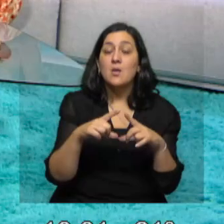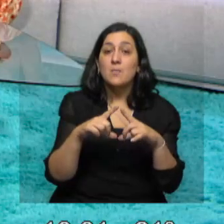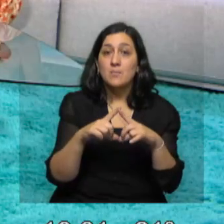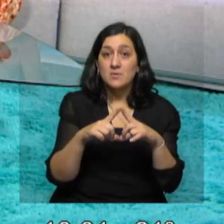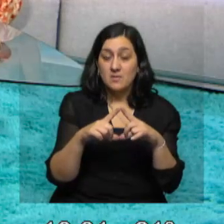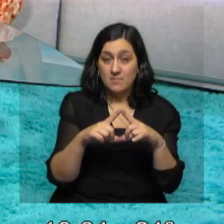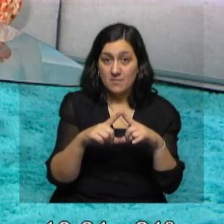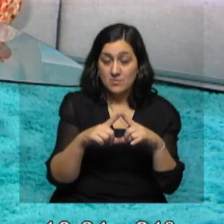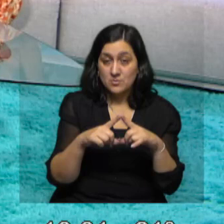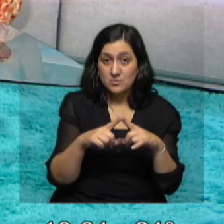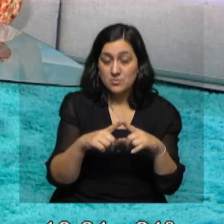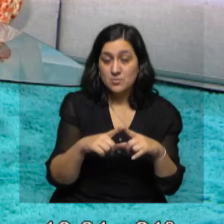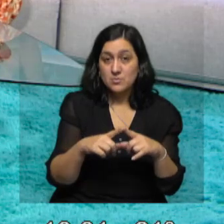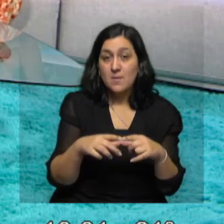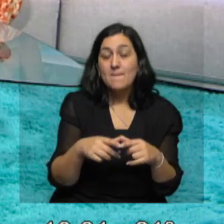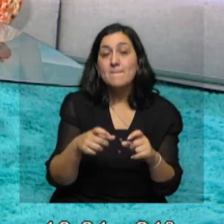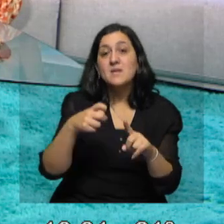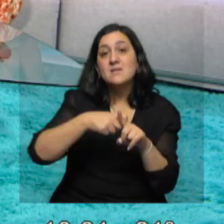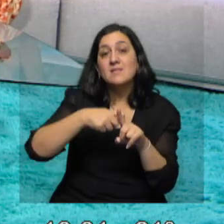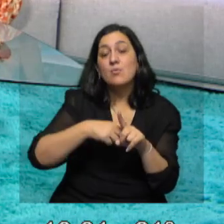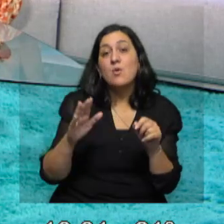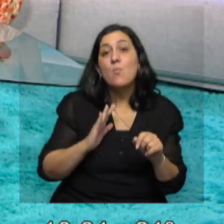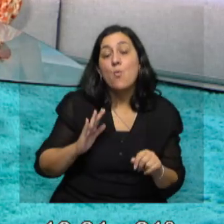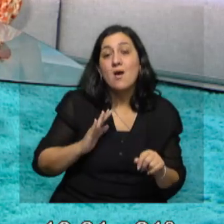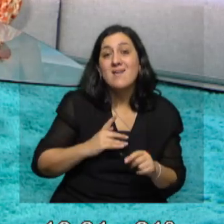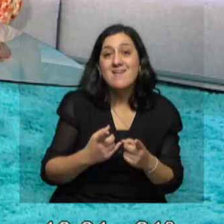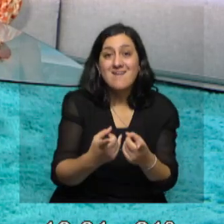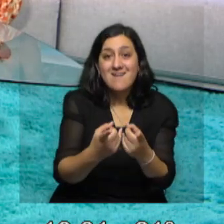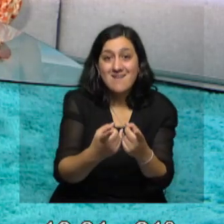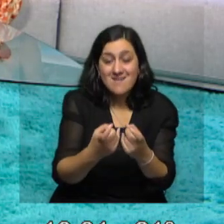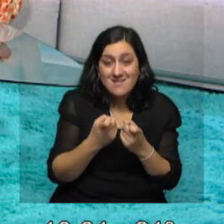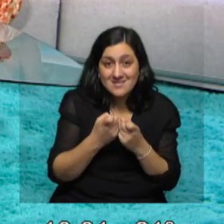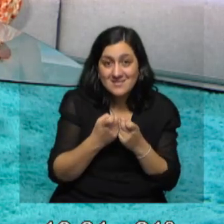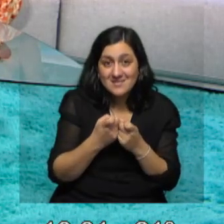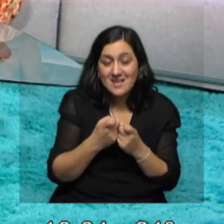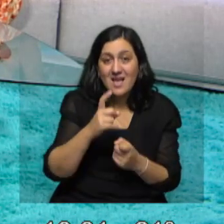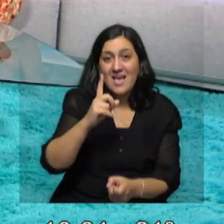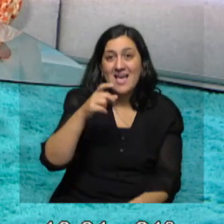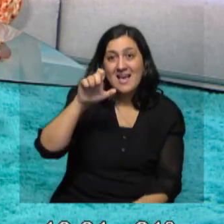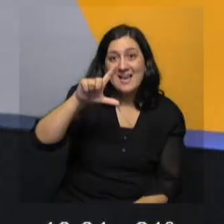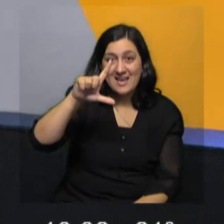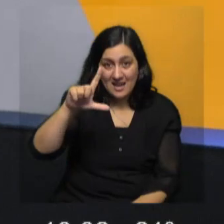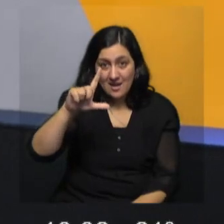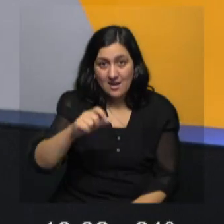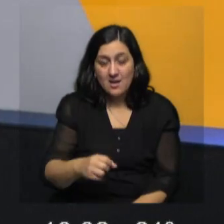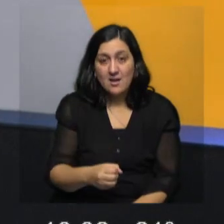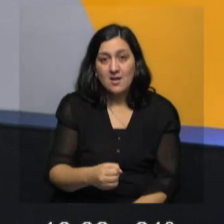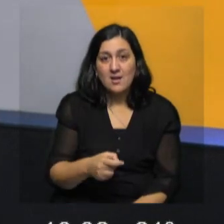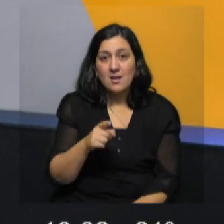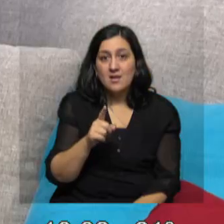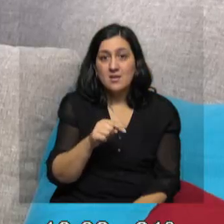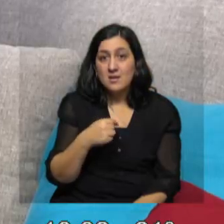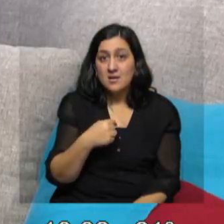gel, ¿está? Accesorio, porque la lubricación no pasa. Sí. Está, pero no me pongo